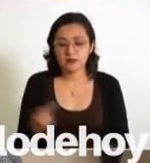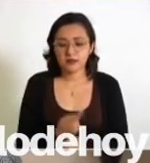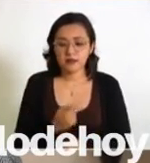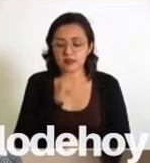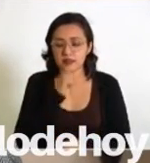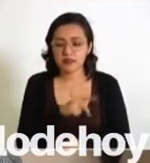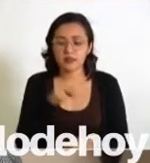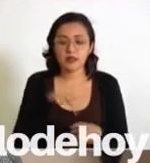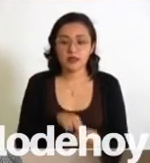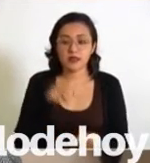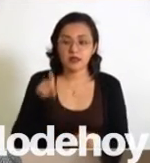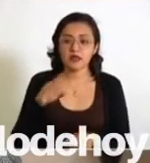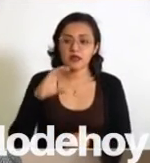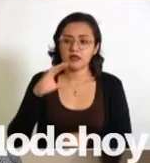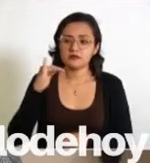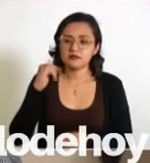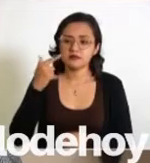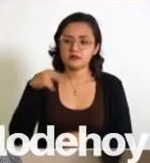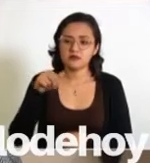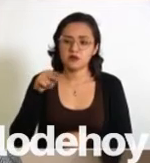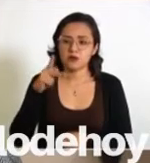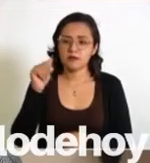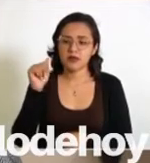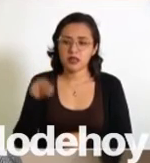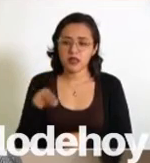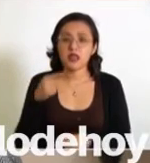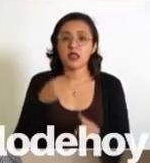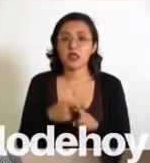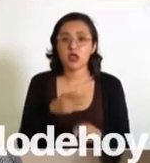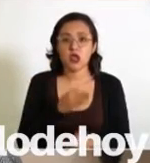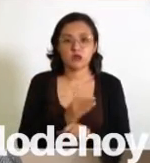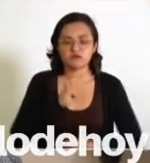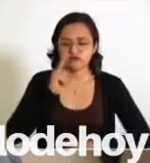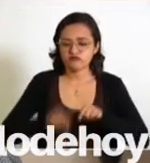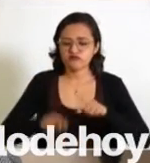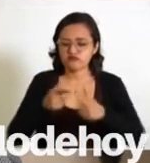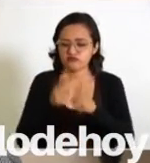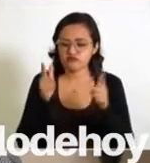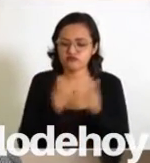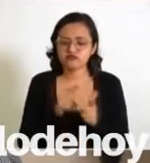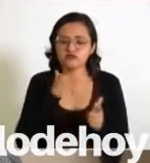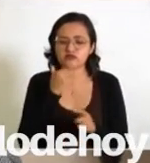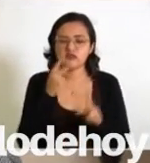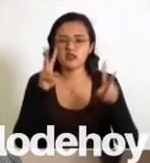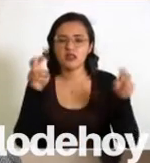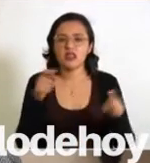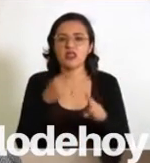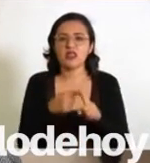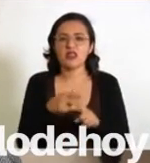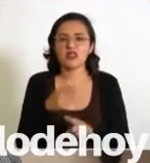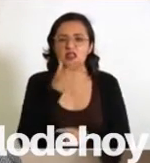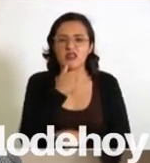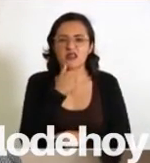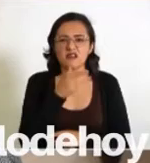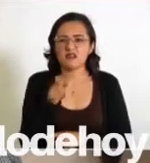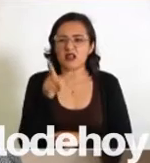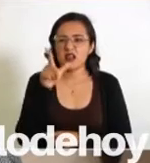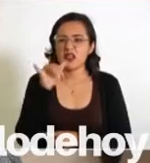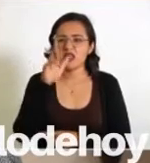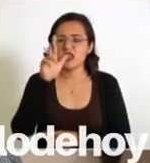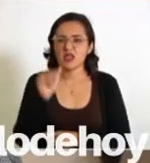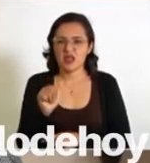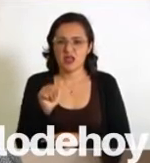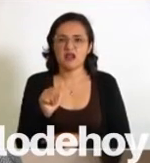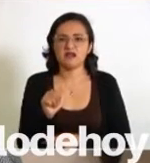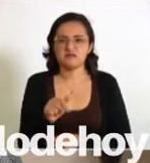este en china guapa en donde se está desmantelando la banda del señor este lira